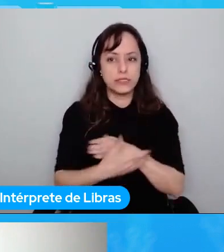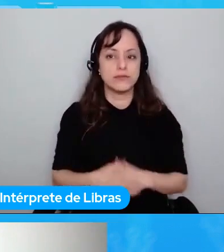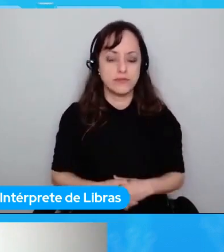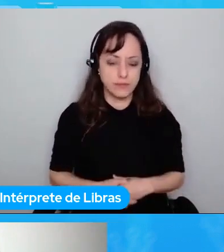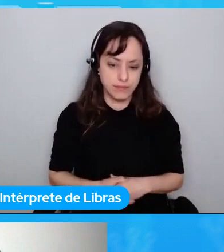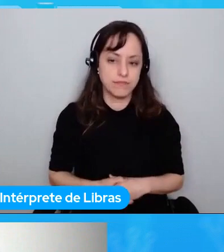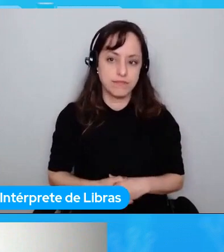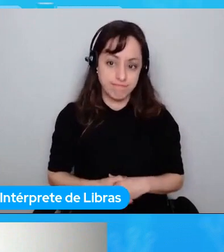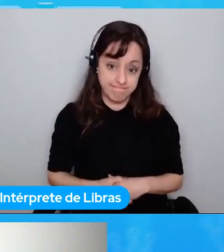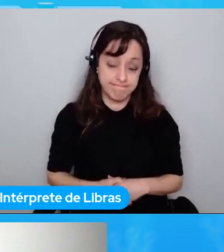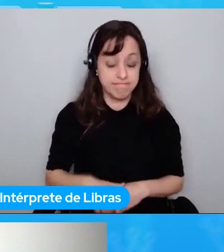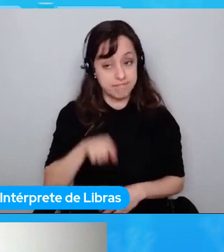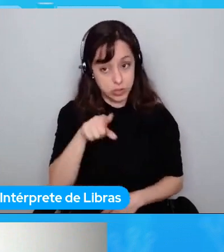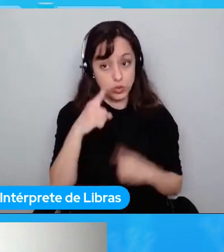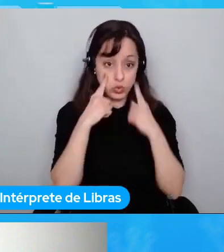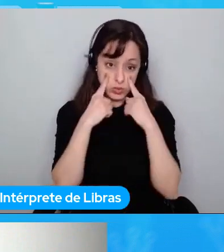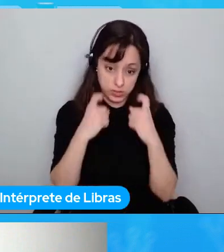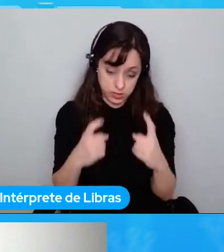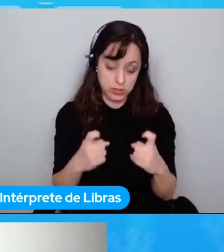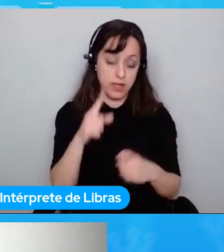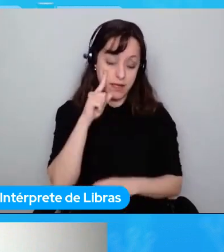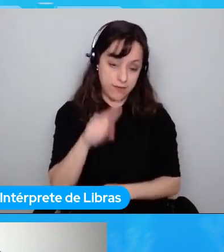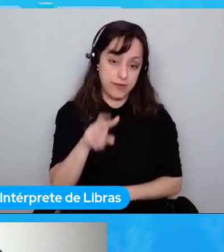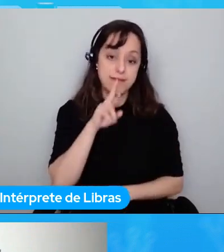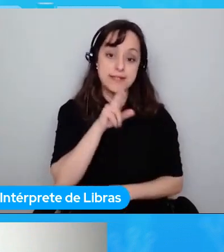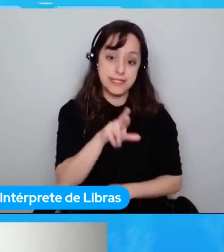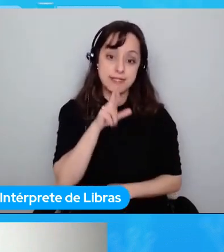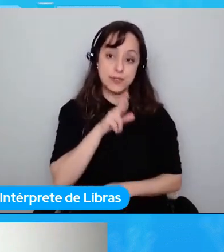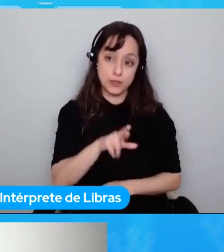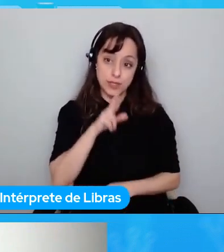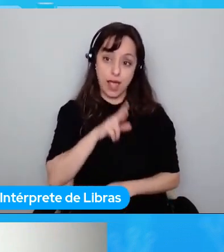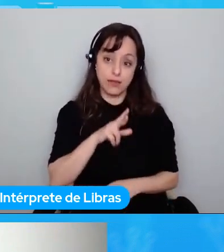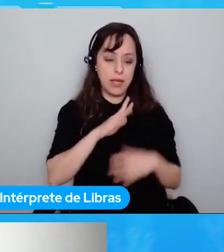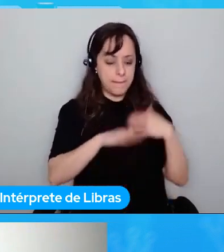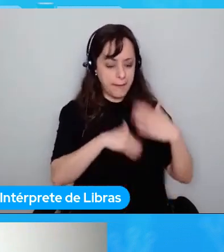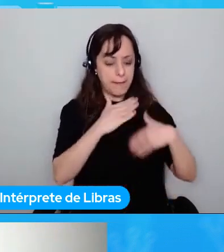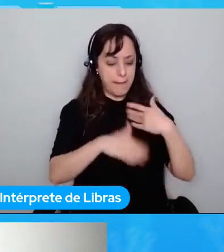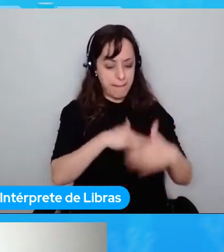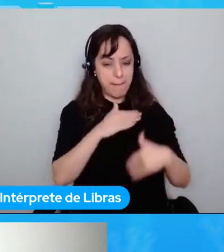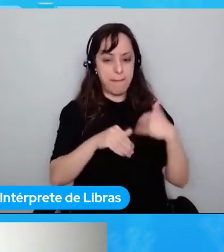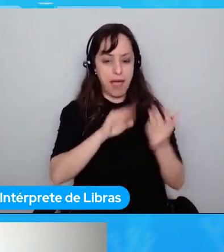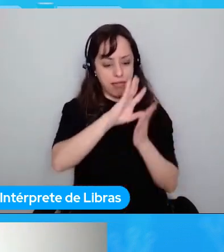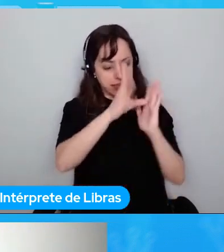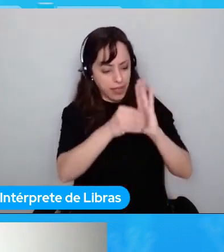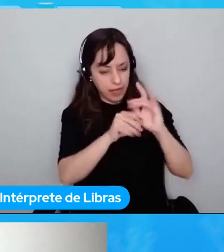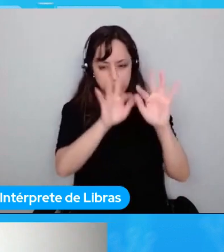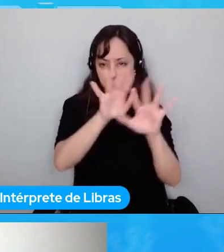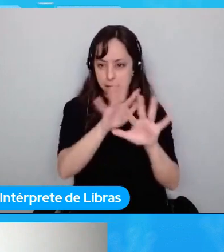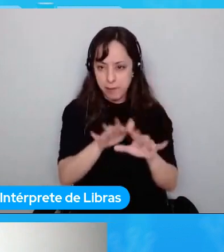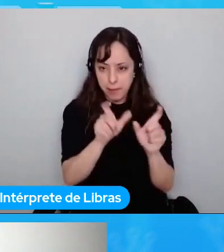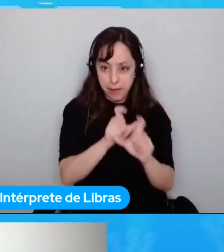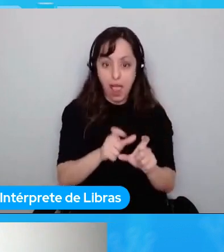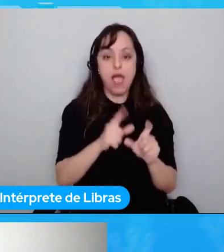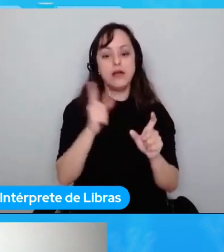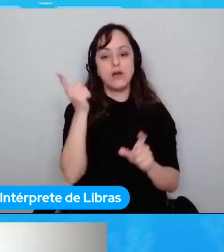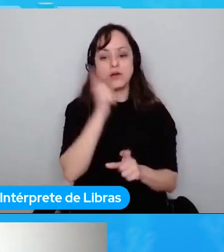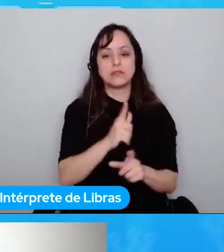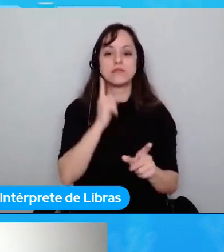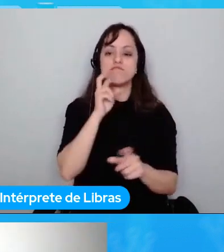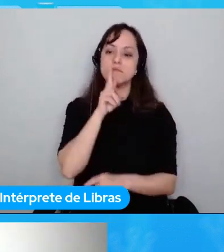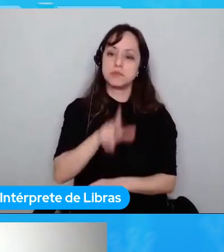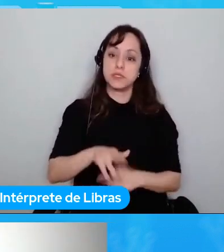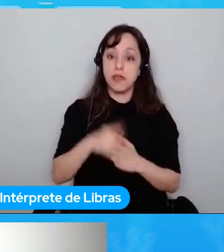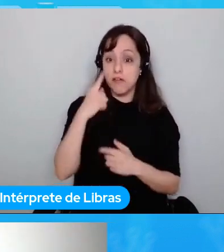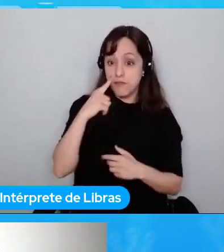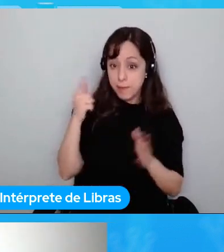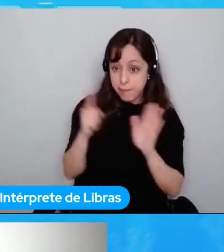Eso es muy interesante, ver los resultados después de esos procesamientos, ¿no? Uh-huh. Vamos a ver si tenemos alguna pregunta más